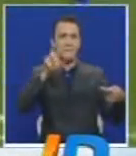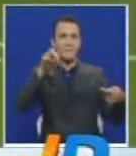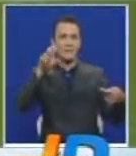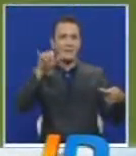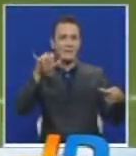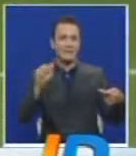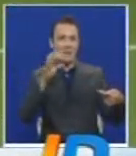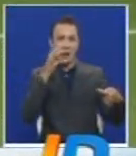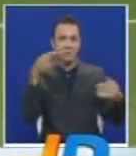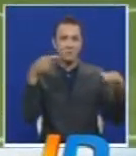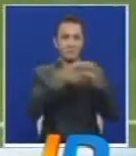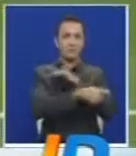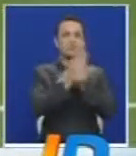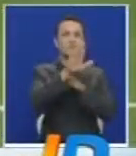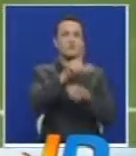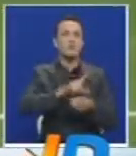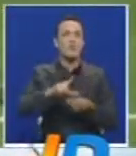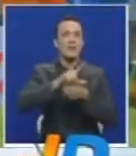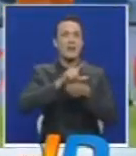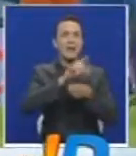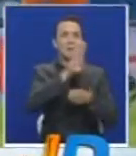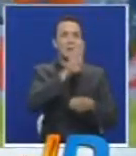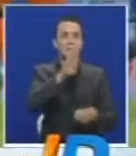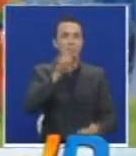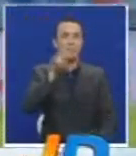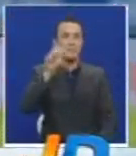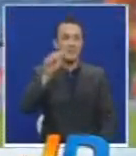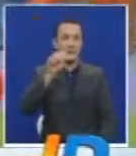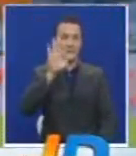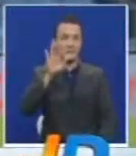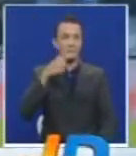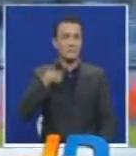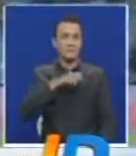de la Liga BBVA para su equipo, el Valencia.